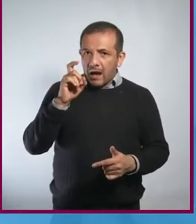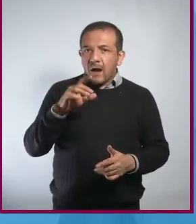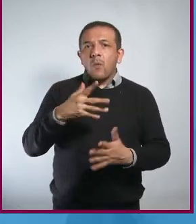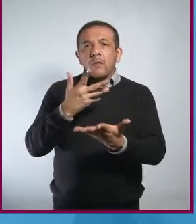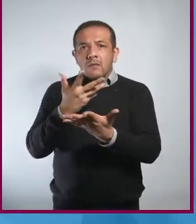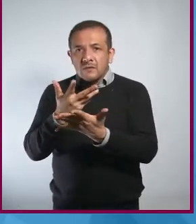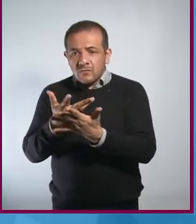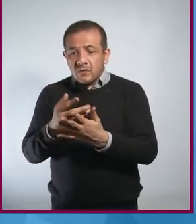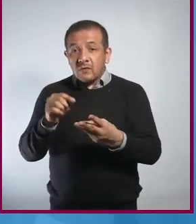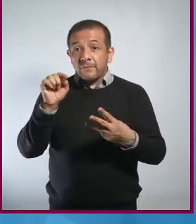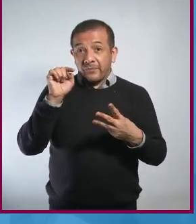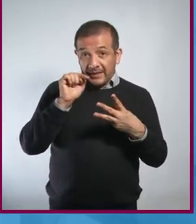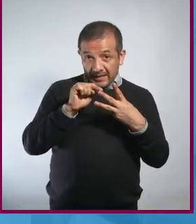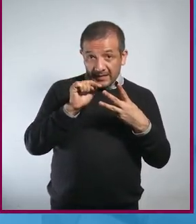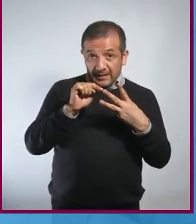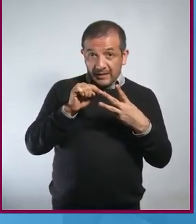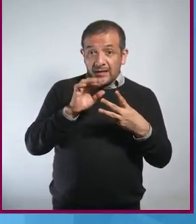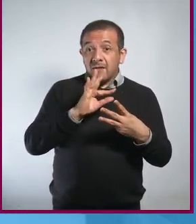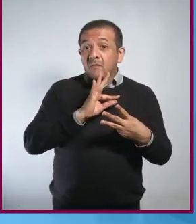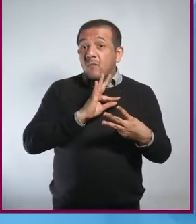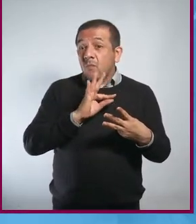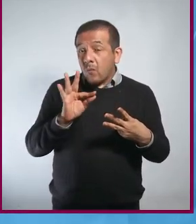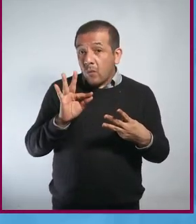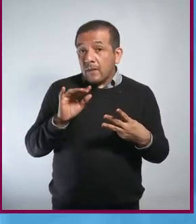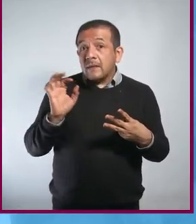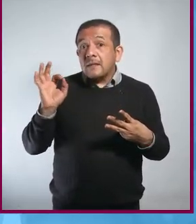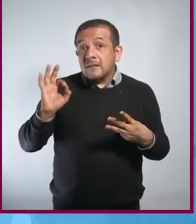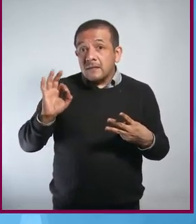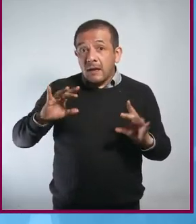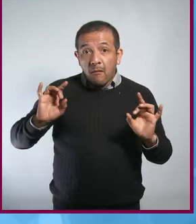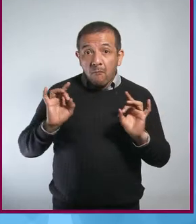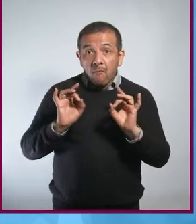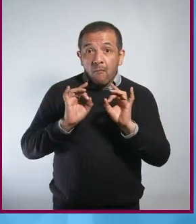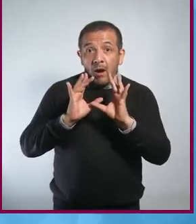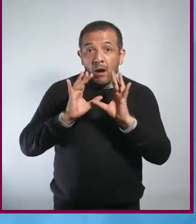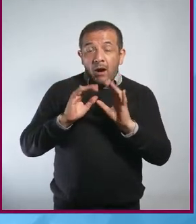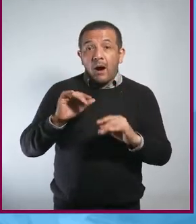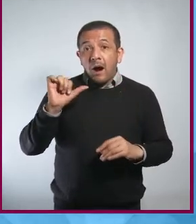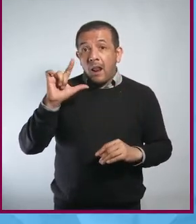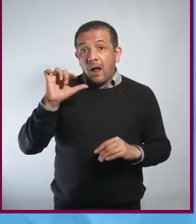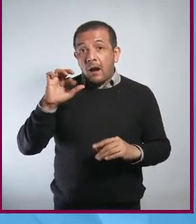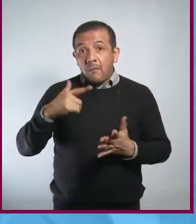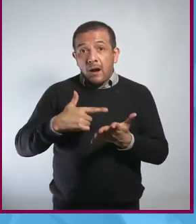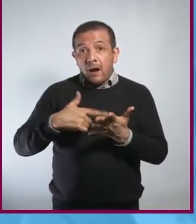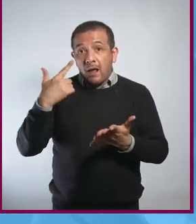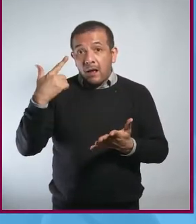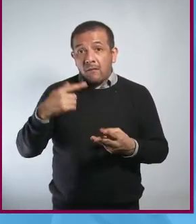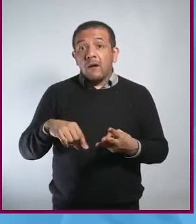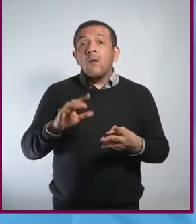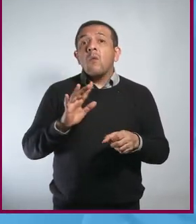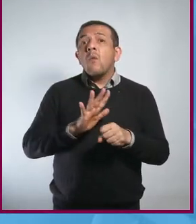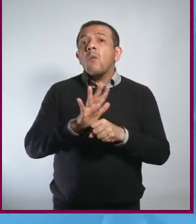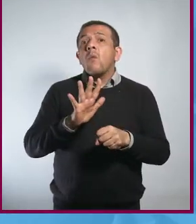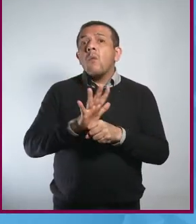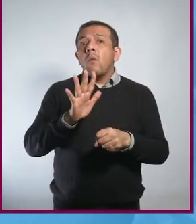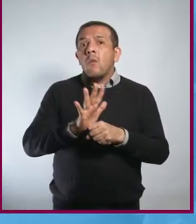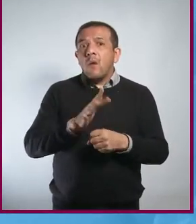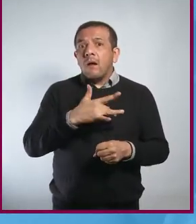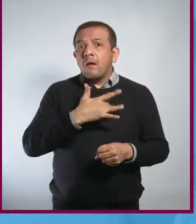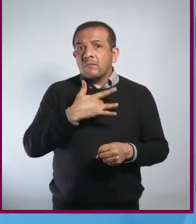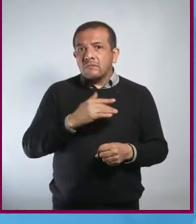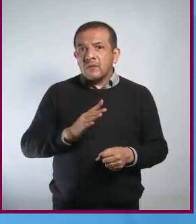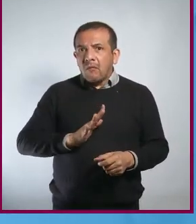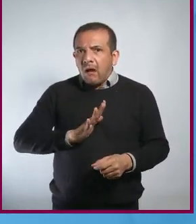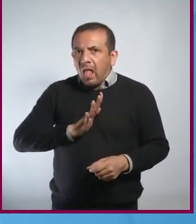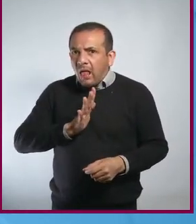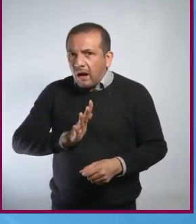esta fase pueden presentarse los signos de alarma que llevan al dengue grave. Los signos de alarma son